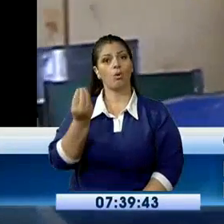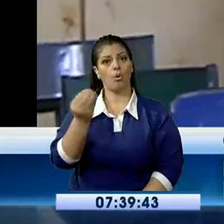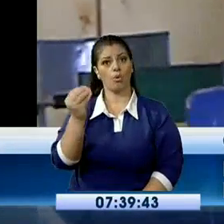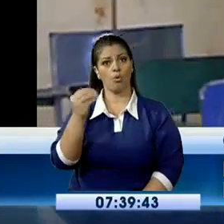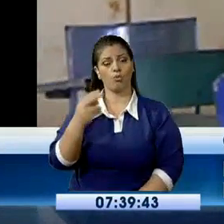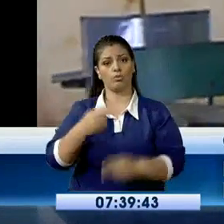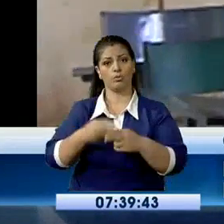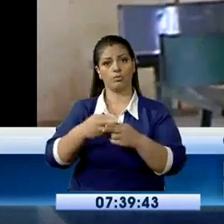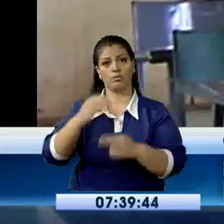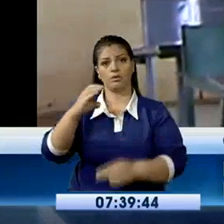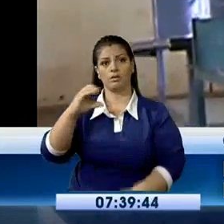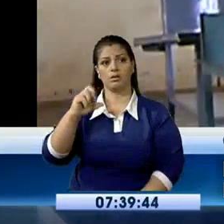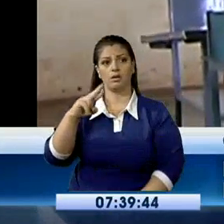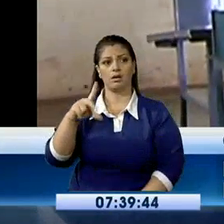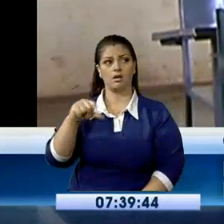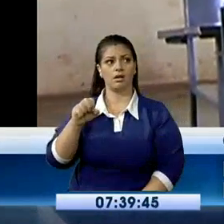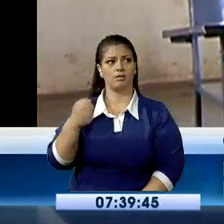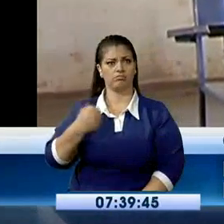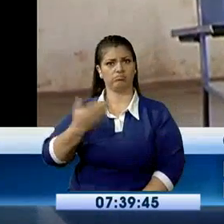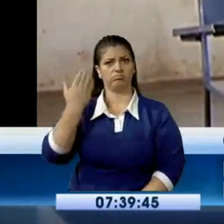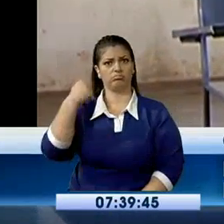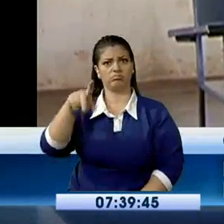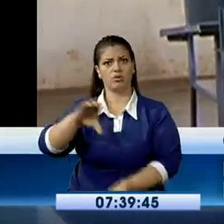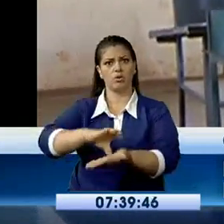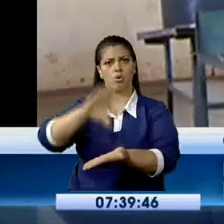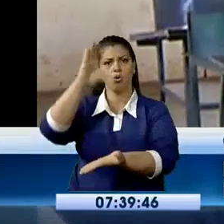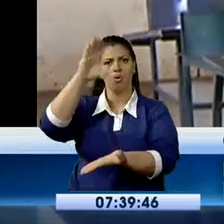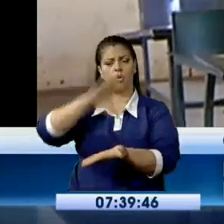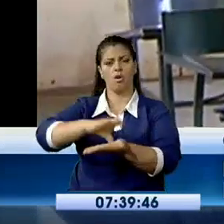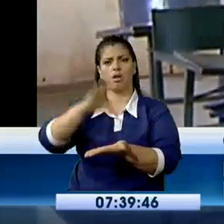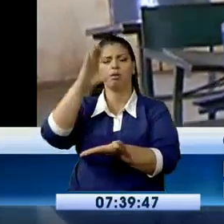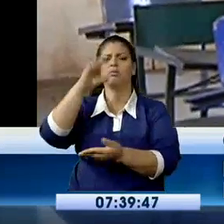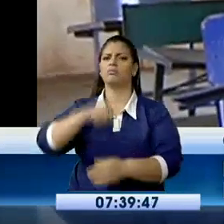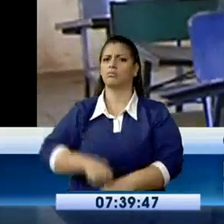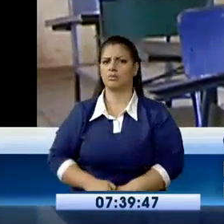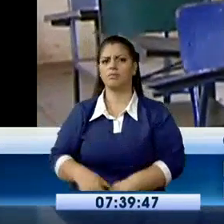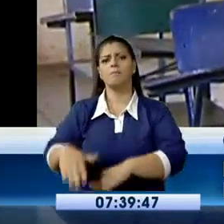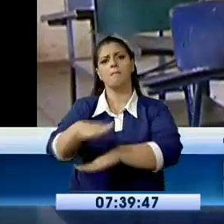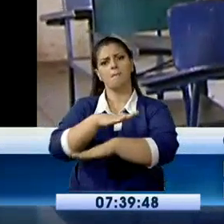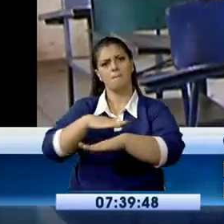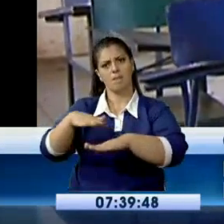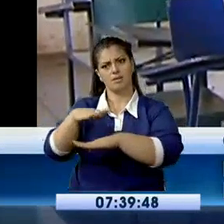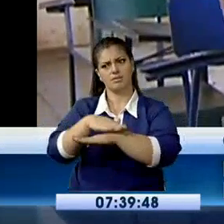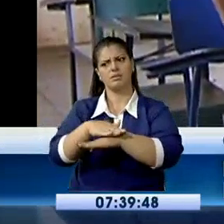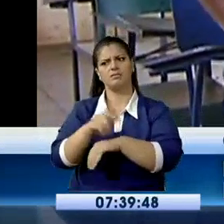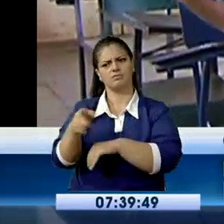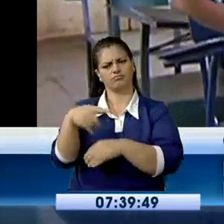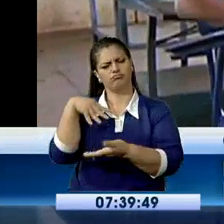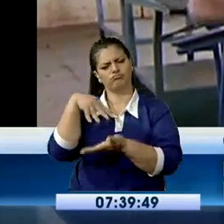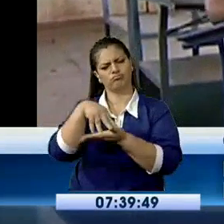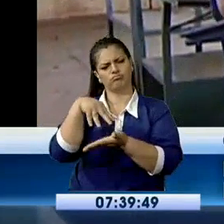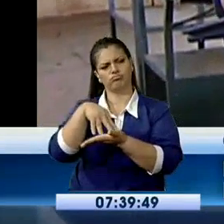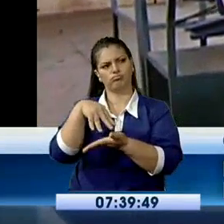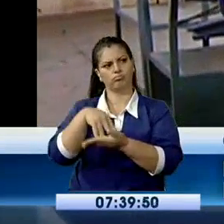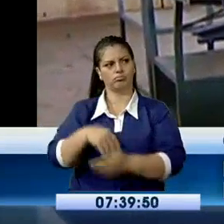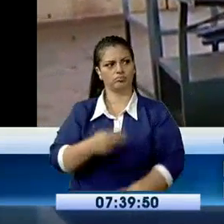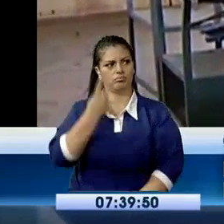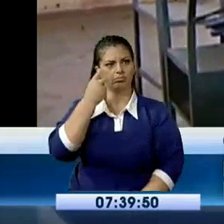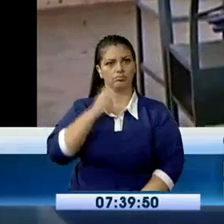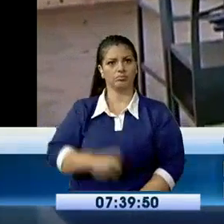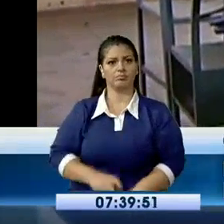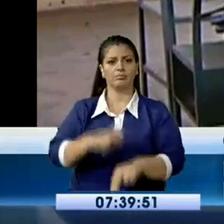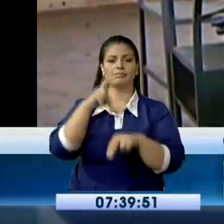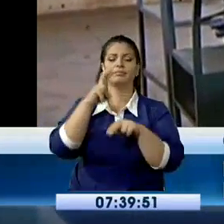el aula en la que estudiaba antes de su desaparición. Y usualmente se sentaba en esta banca. Aquí no solo